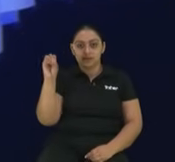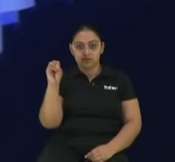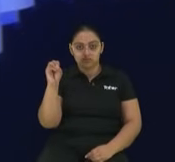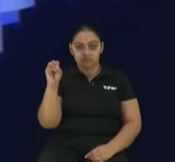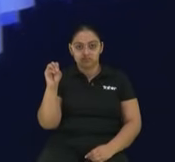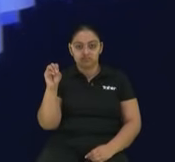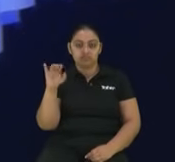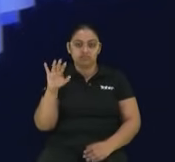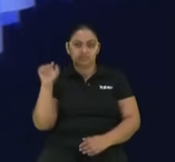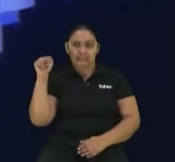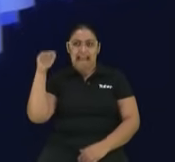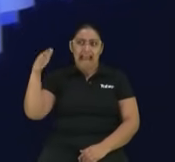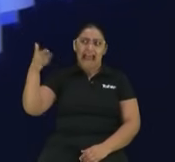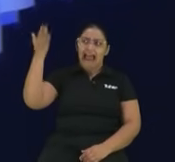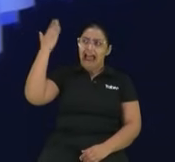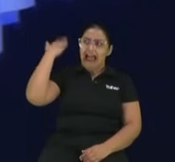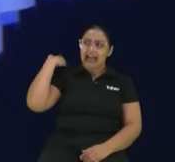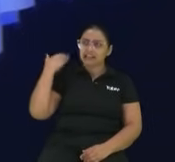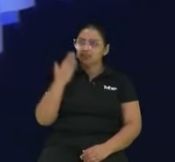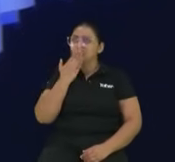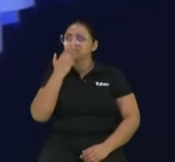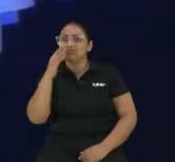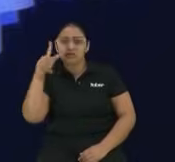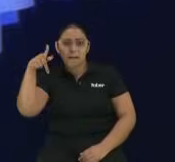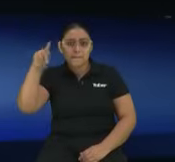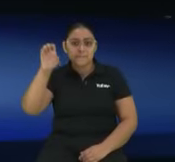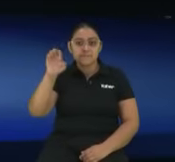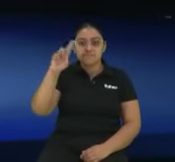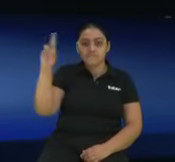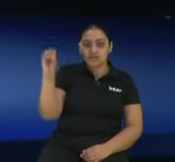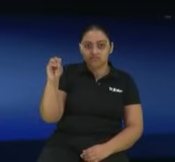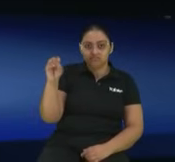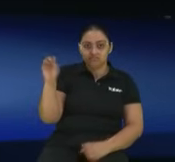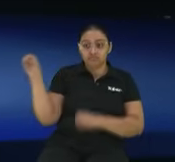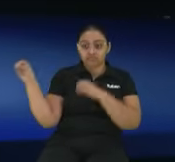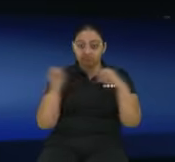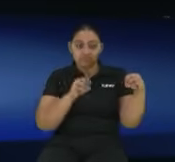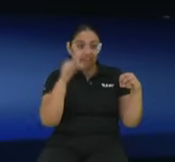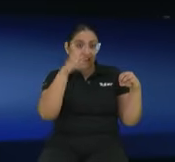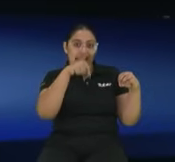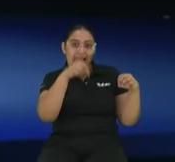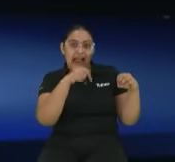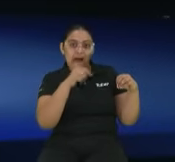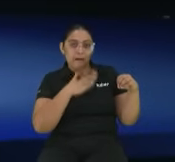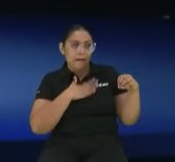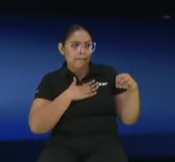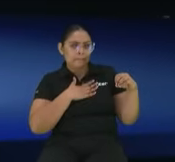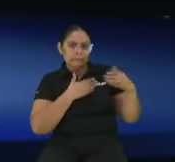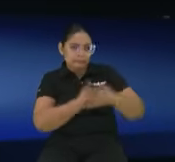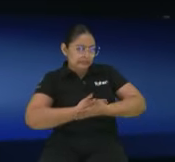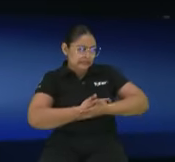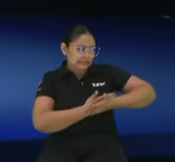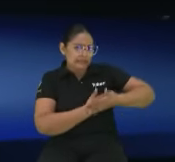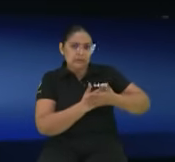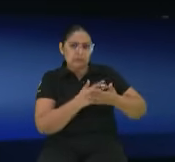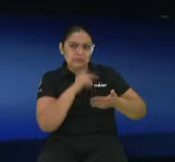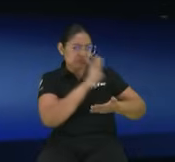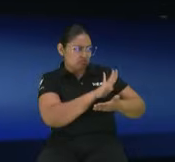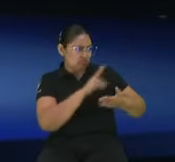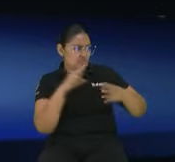hijos y sus amigos son bien raros Qué pasó perro de Chihuahua Chihuahua Qué pasó